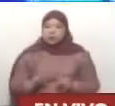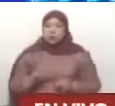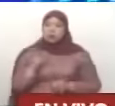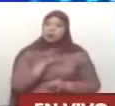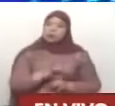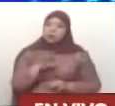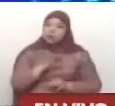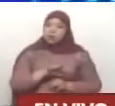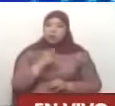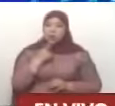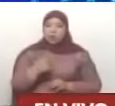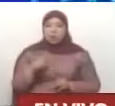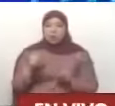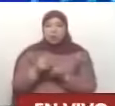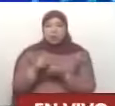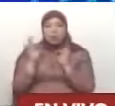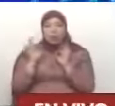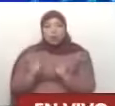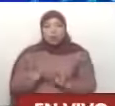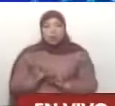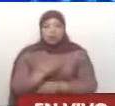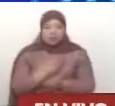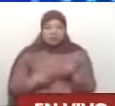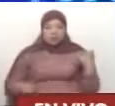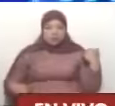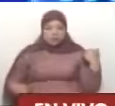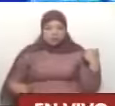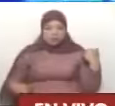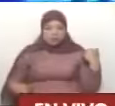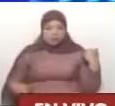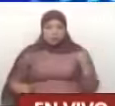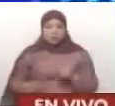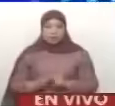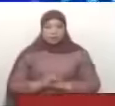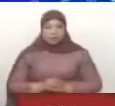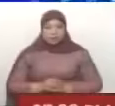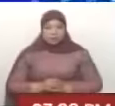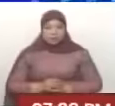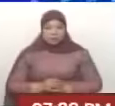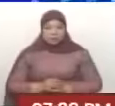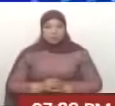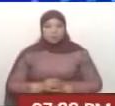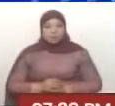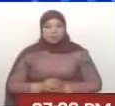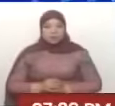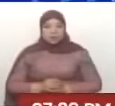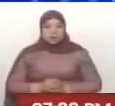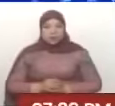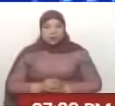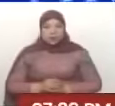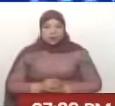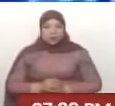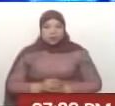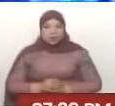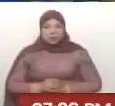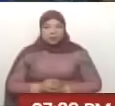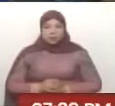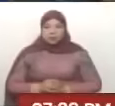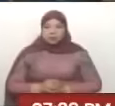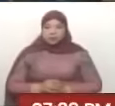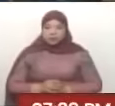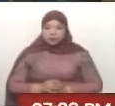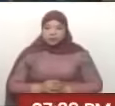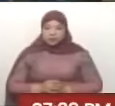palabra cumplida. Cúmplase, como dice el presidente. Cúmplase. Cúmplase. Vamos aquí, que no quiere abrir. Te ayudo. Ayúdeme, pues.